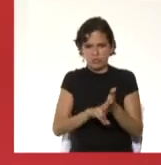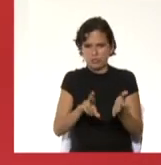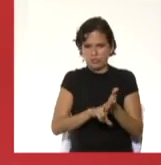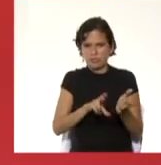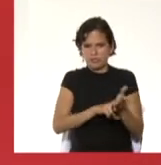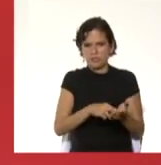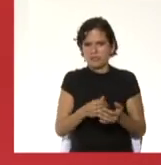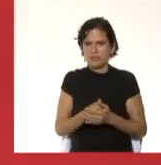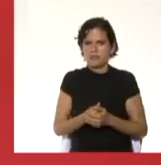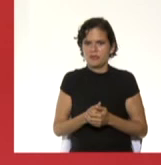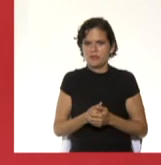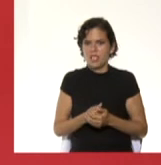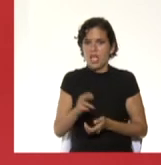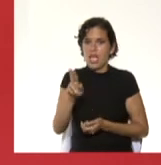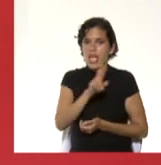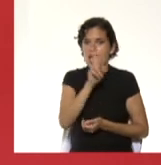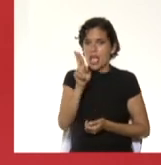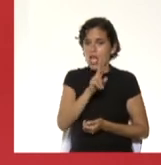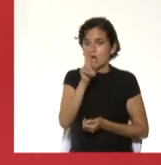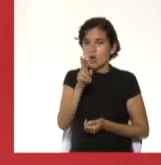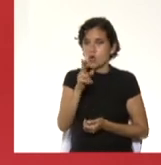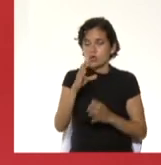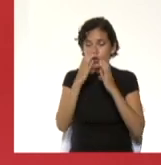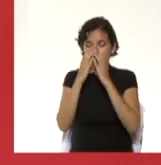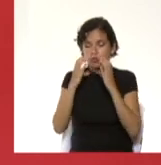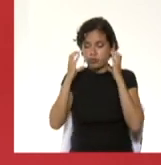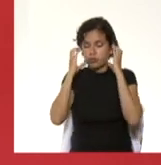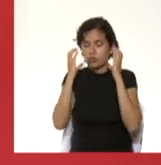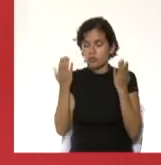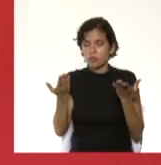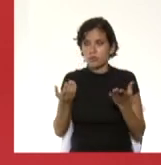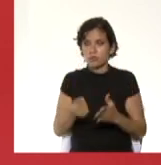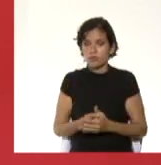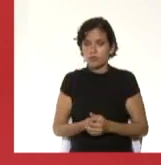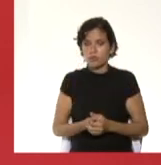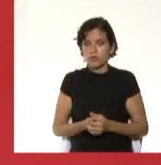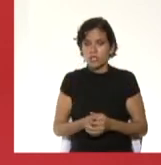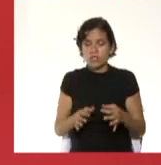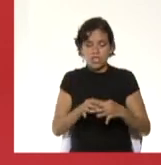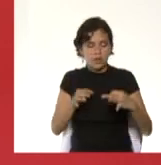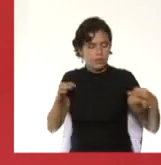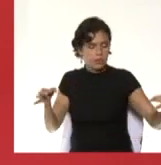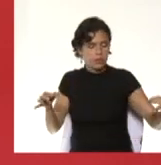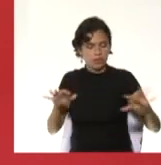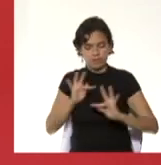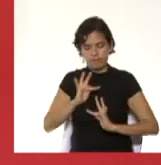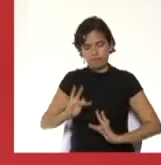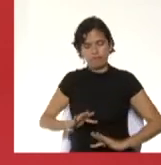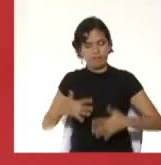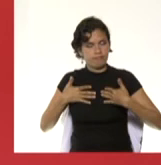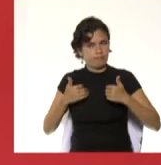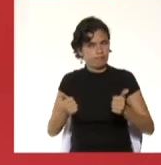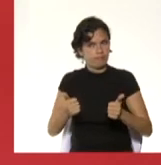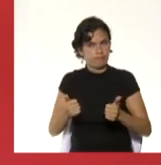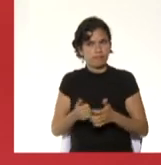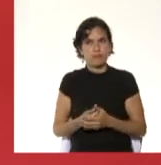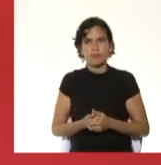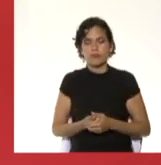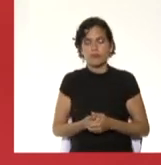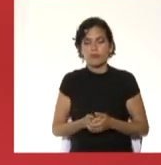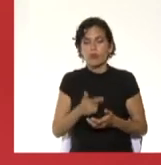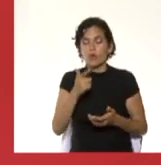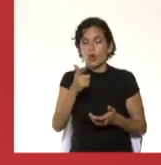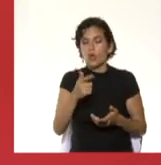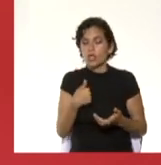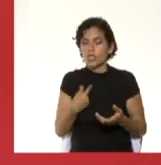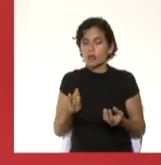con agua y jabón, el uso correcto del tapabocas o mascarilla y por supuesto mantener un distanciamiento físico saludable. Con ello